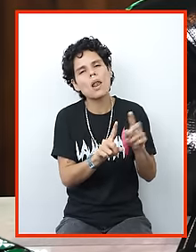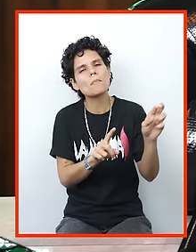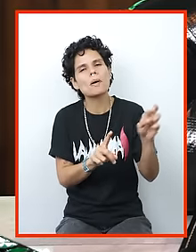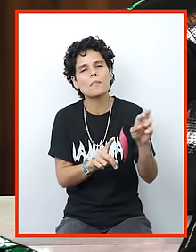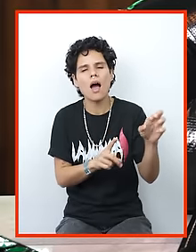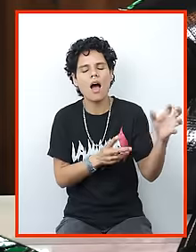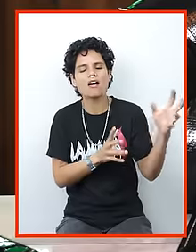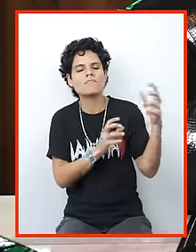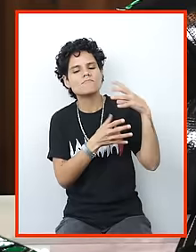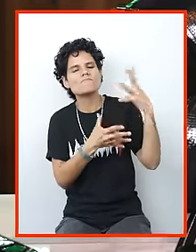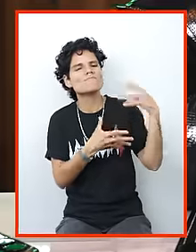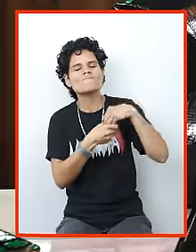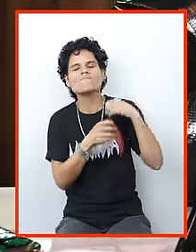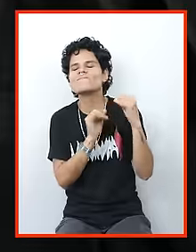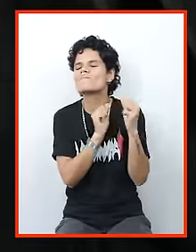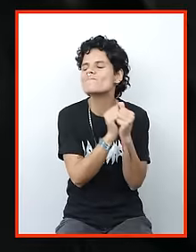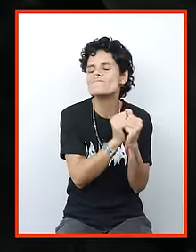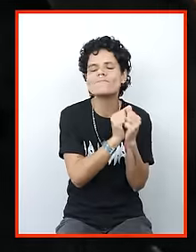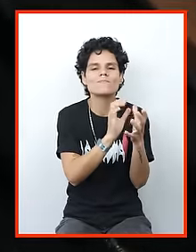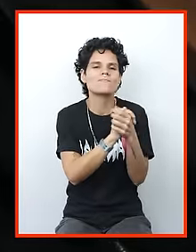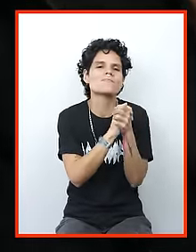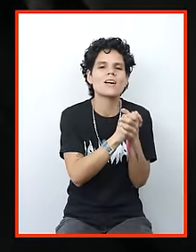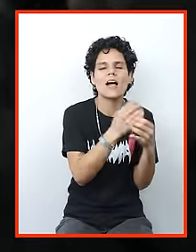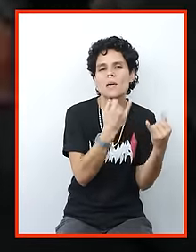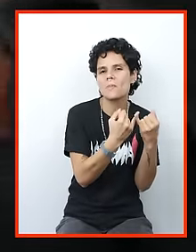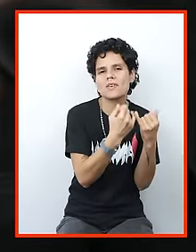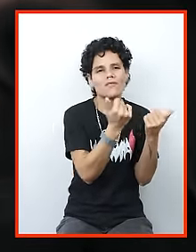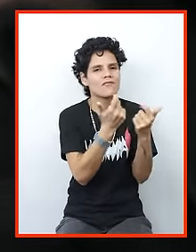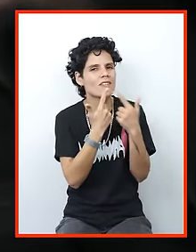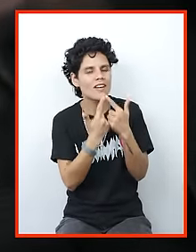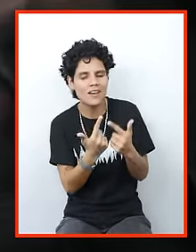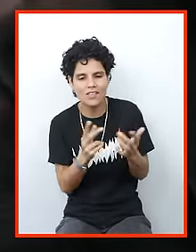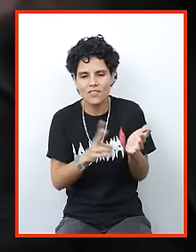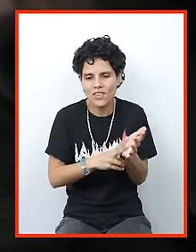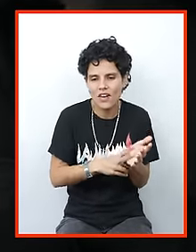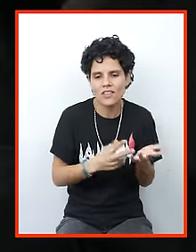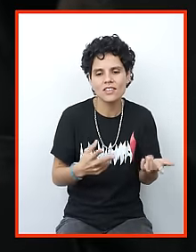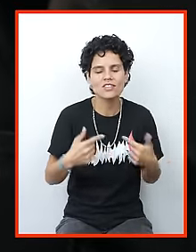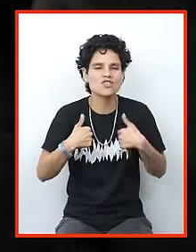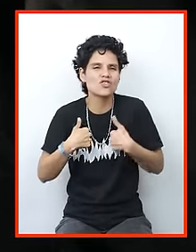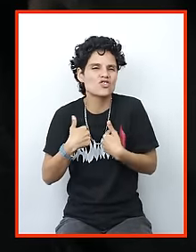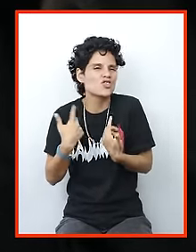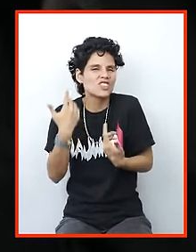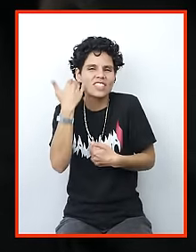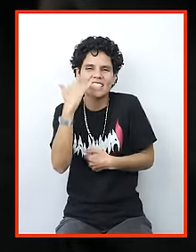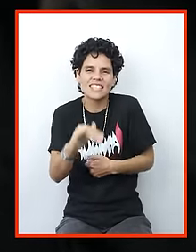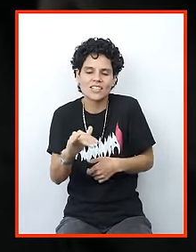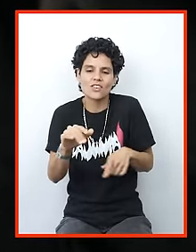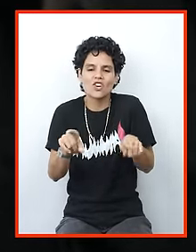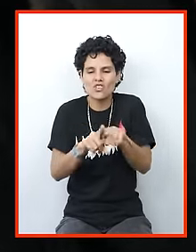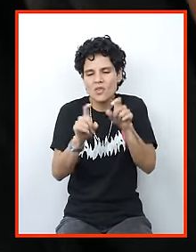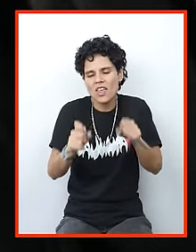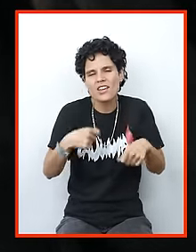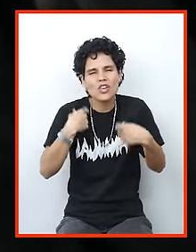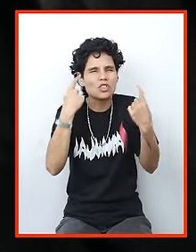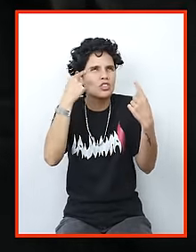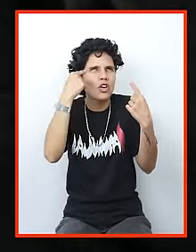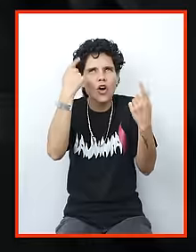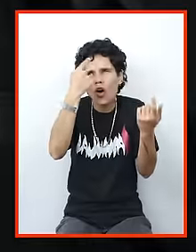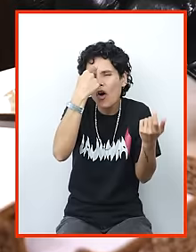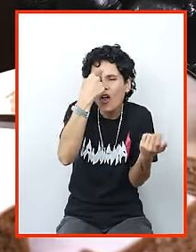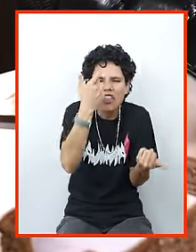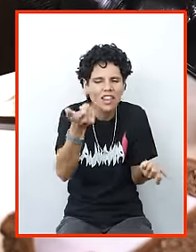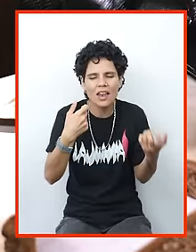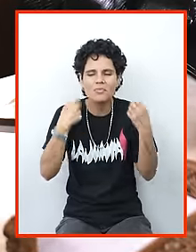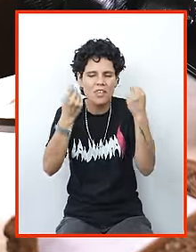Claro, y te metió en la música. Sí, pues éramos como amigos, o sea, la relación que teníamos era bacana, así como que... No sé, pues yo era re chico y con él podía decir disparate, así